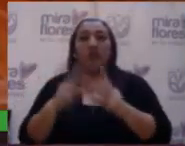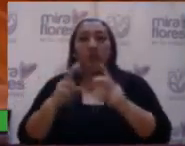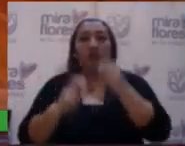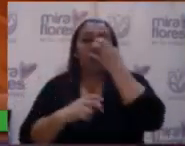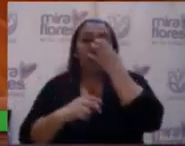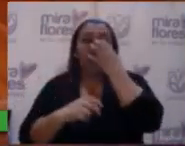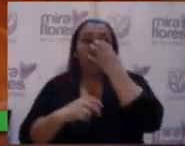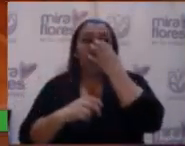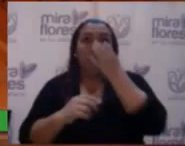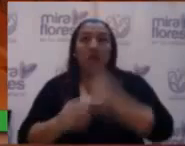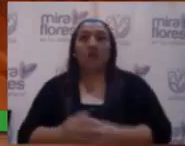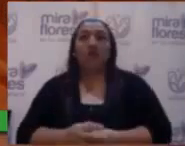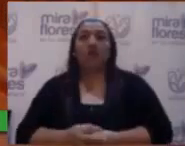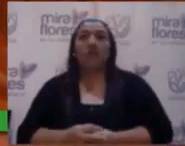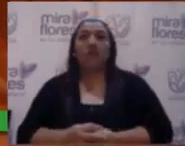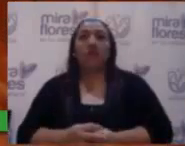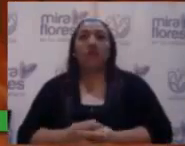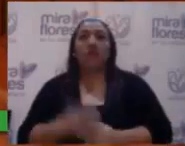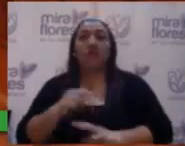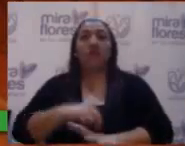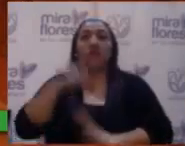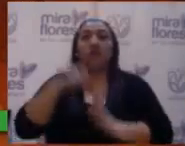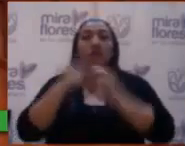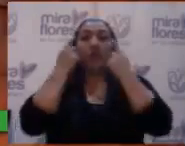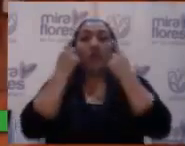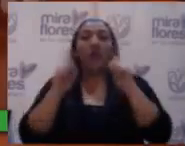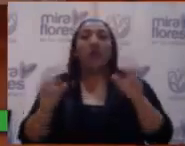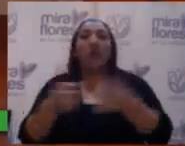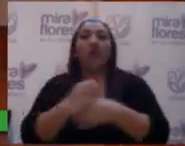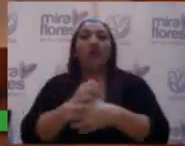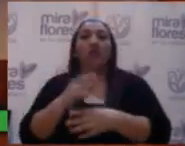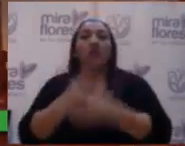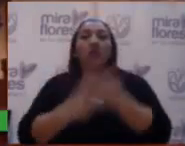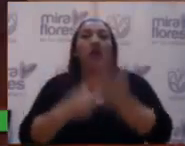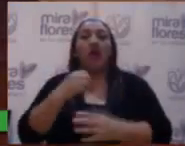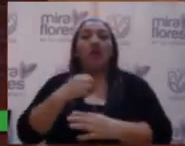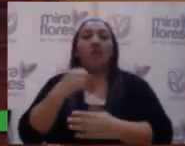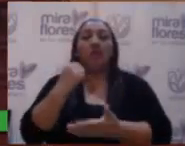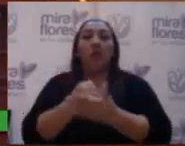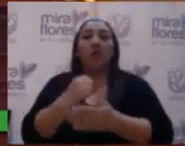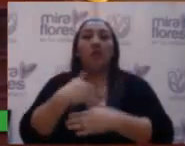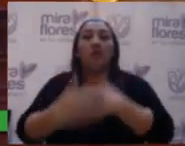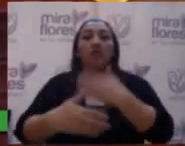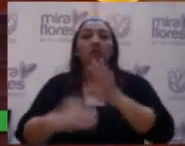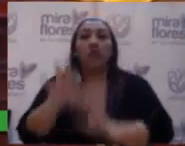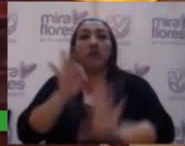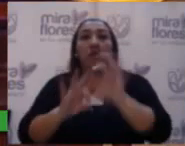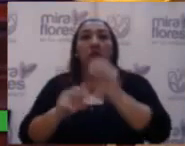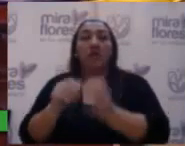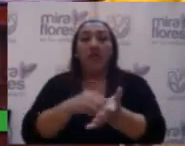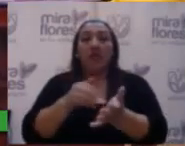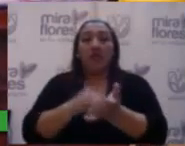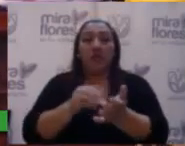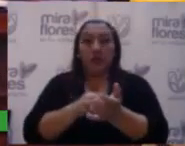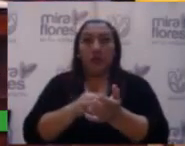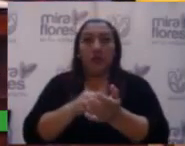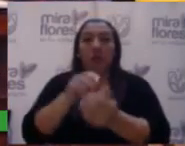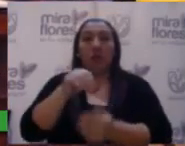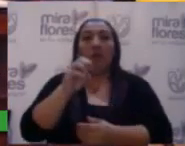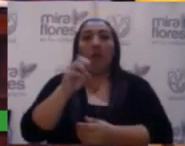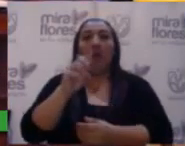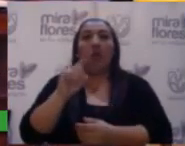punto proyecto de acuerdo de consejo que aprueba el proceso de selección para el arrendamiento del módulo o espacio